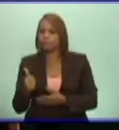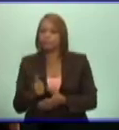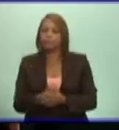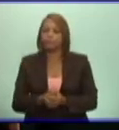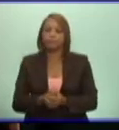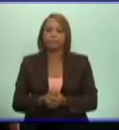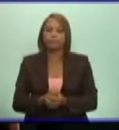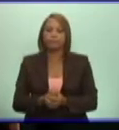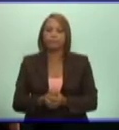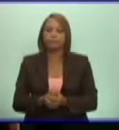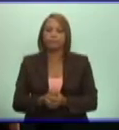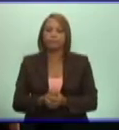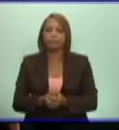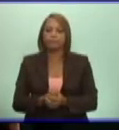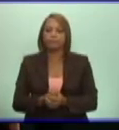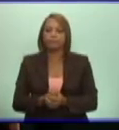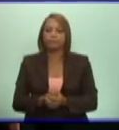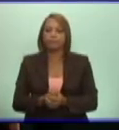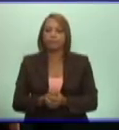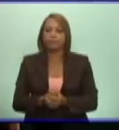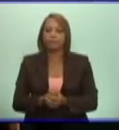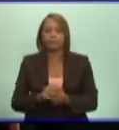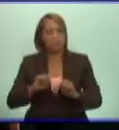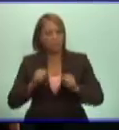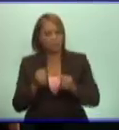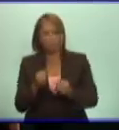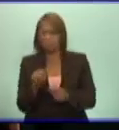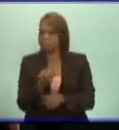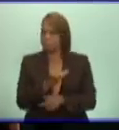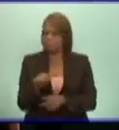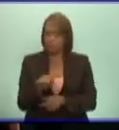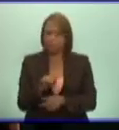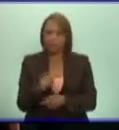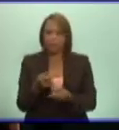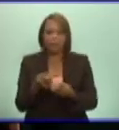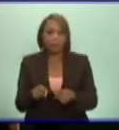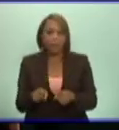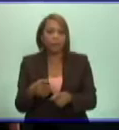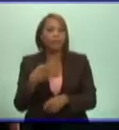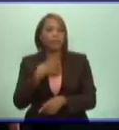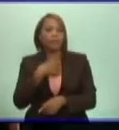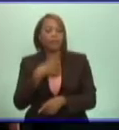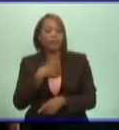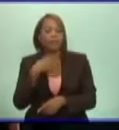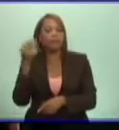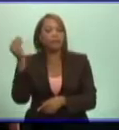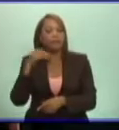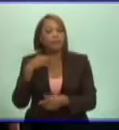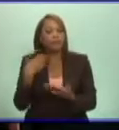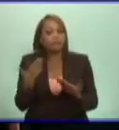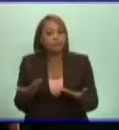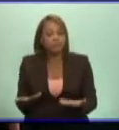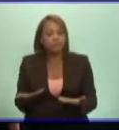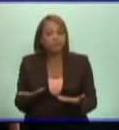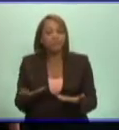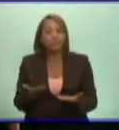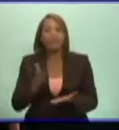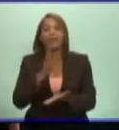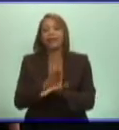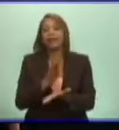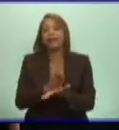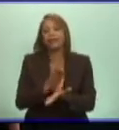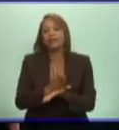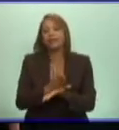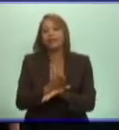por lo contrario, o sea, el rigor se va a mantener. Lo que también tenemos que tener en cuenta que las clases